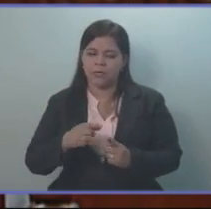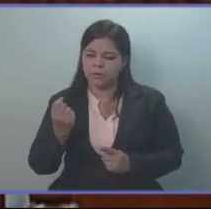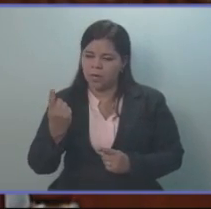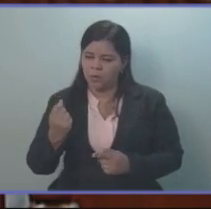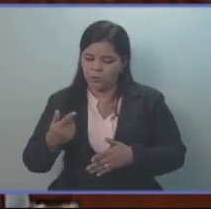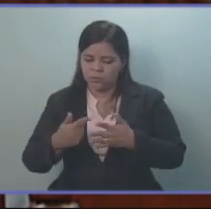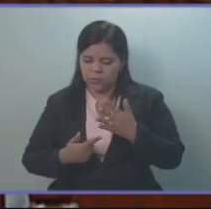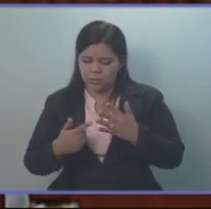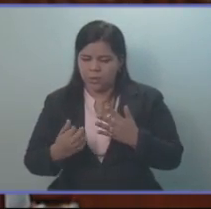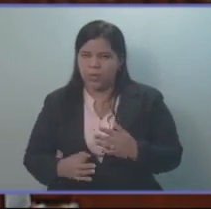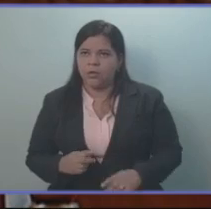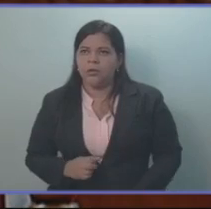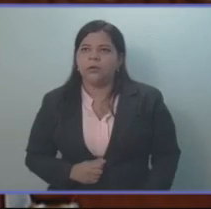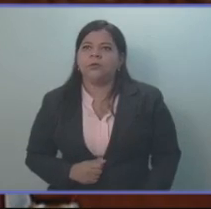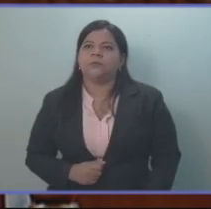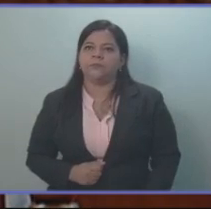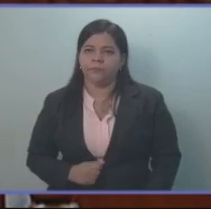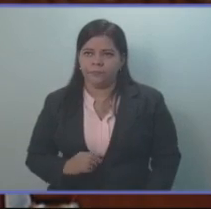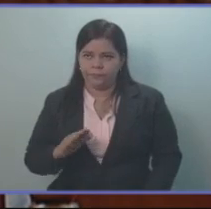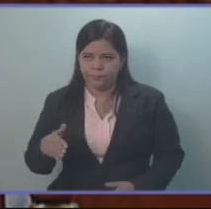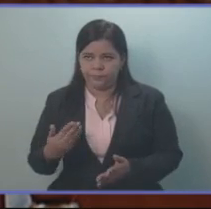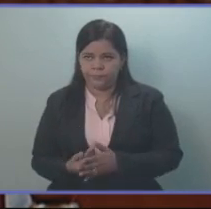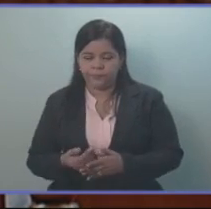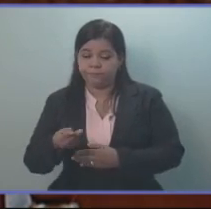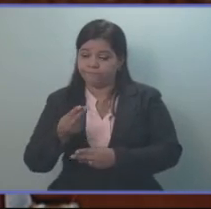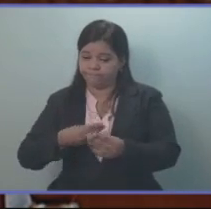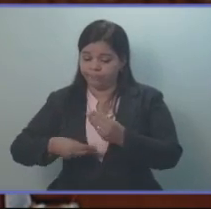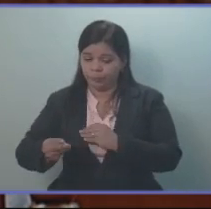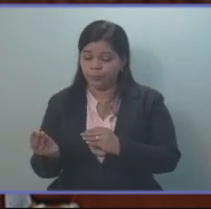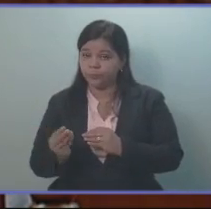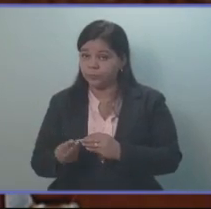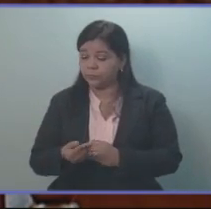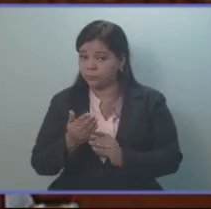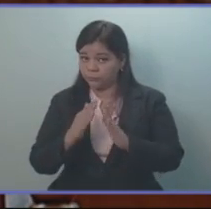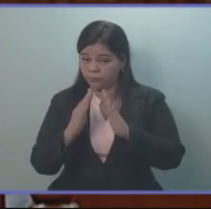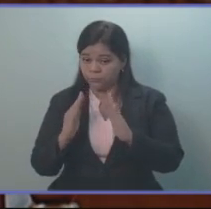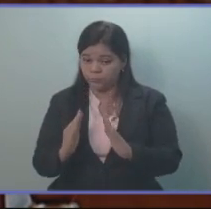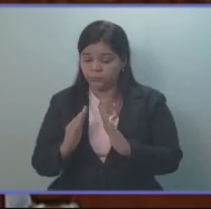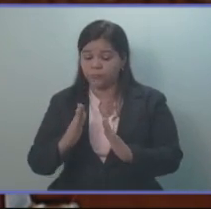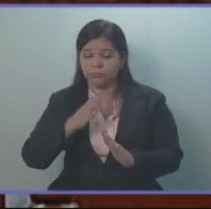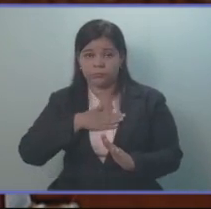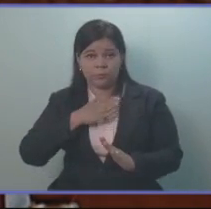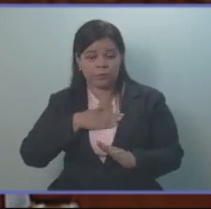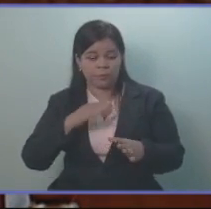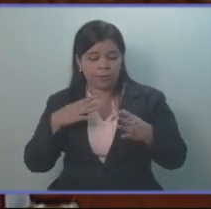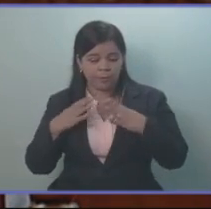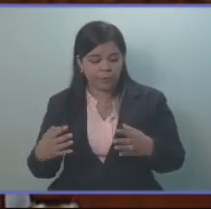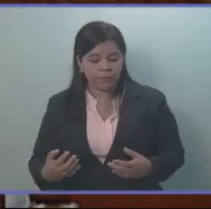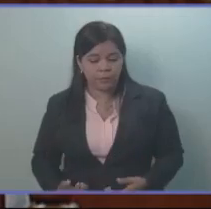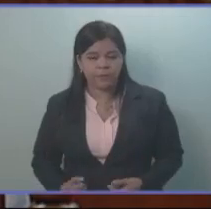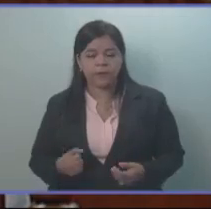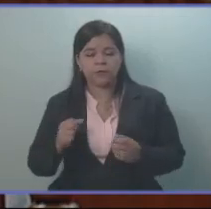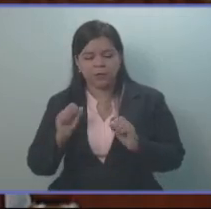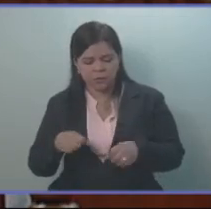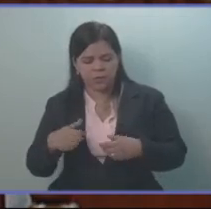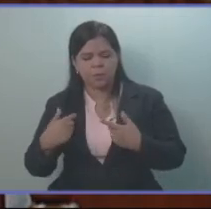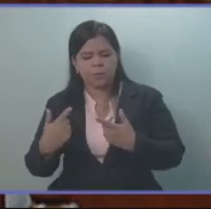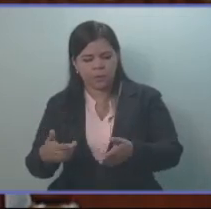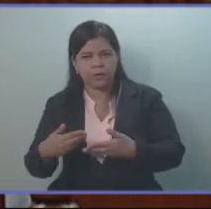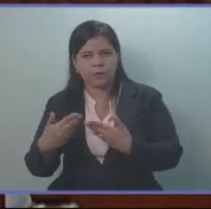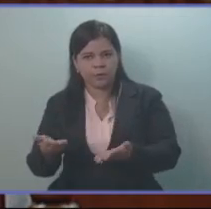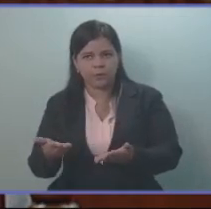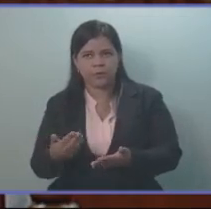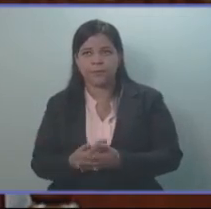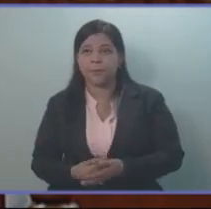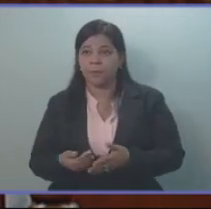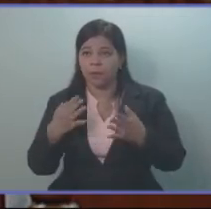ley. De las transferencias de inmuebles propiedad del Estado sujetos a donación. que el Estadio